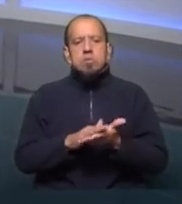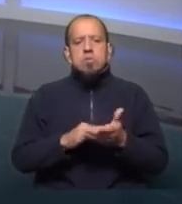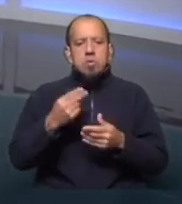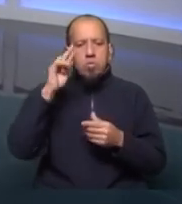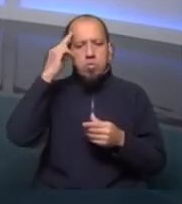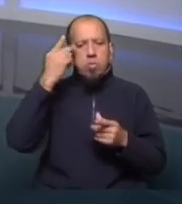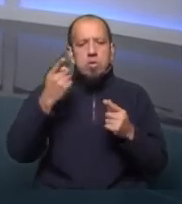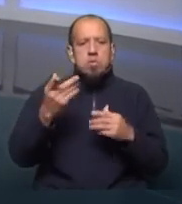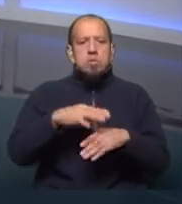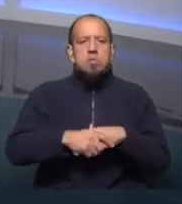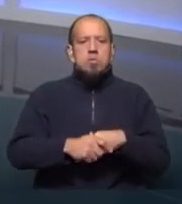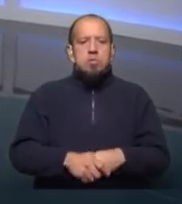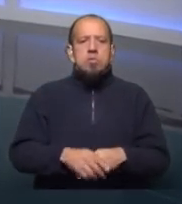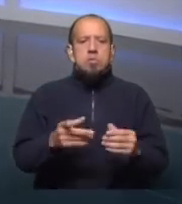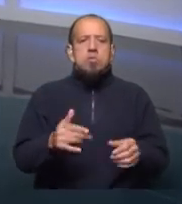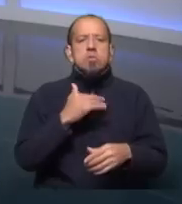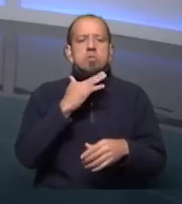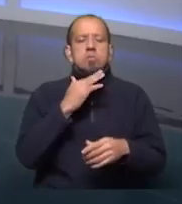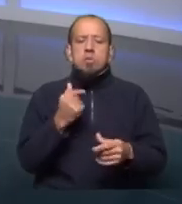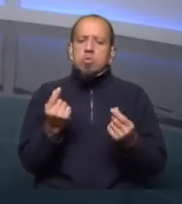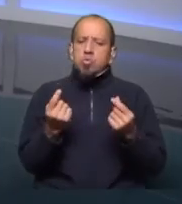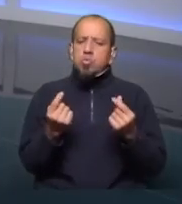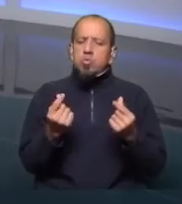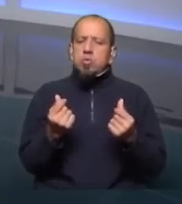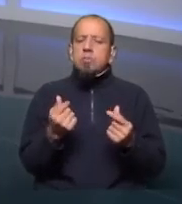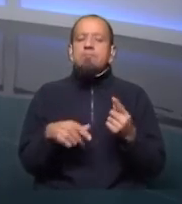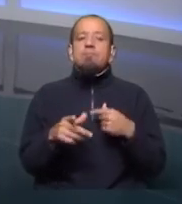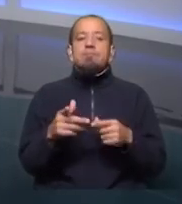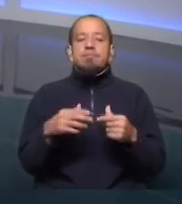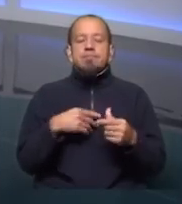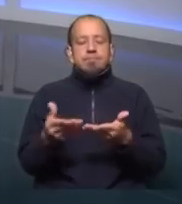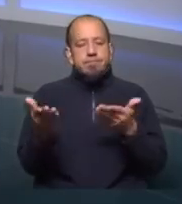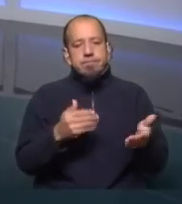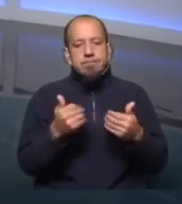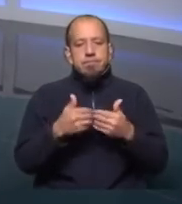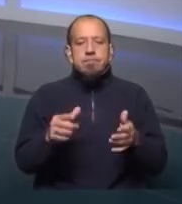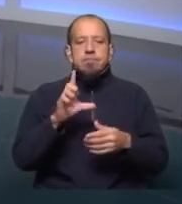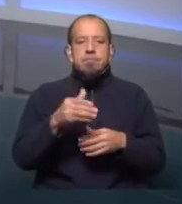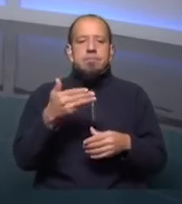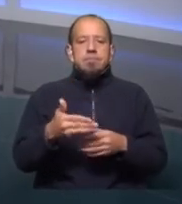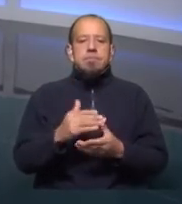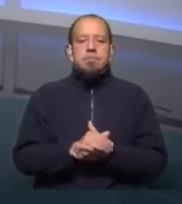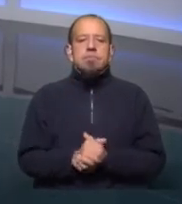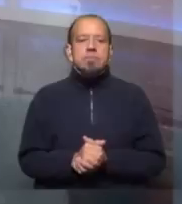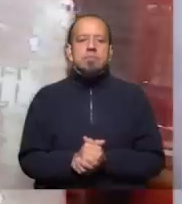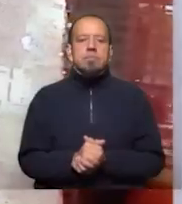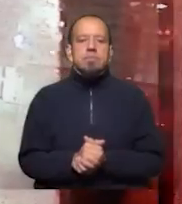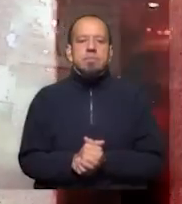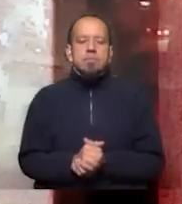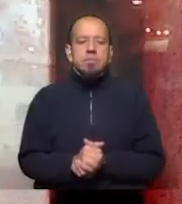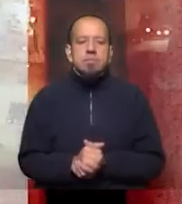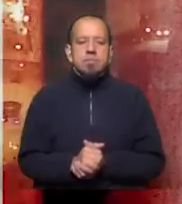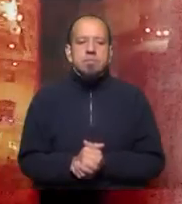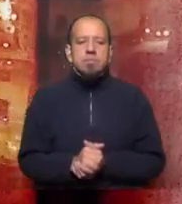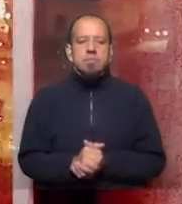el Uruguay es amigo de los lavadores de dinero de todo eso estaremos hablando de esta noche bienvenidas Bienvenidos a silenciado b